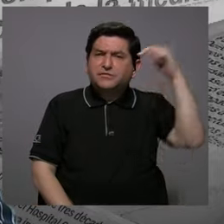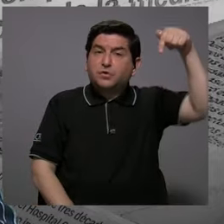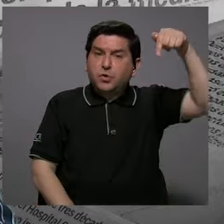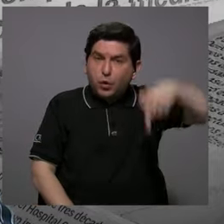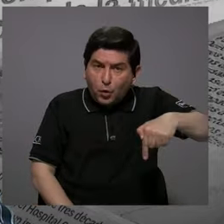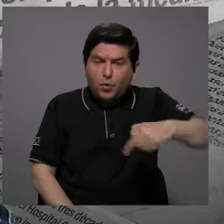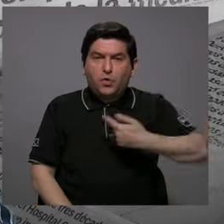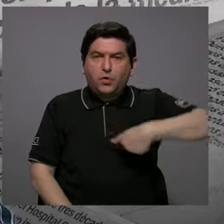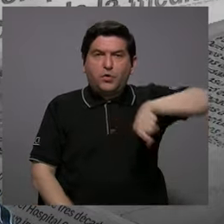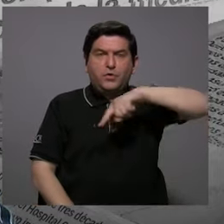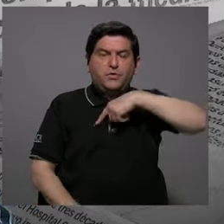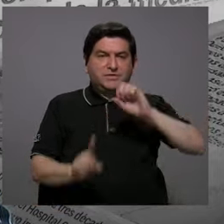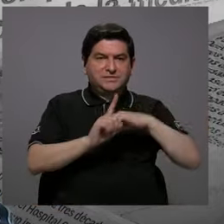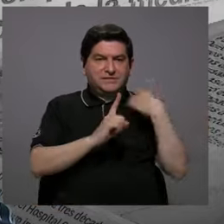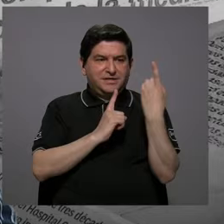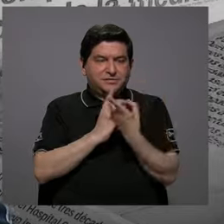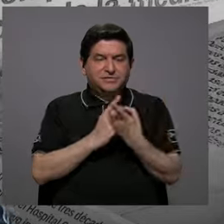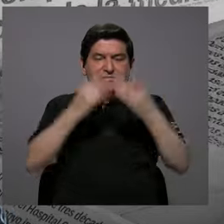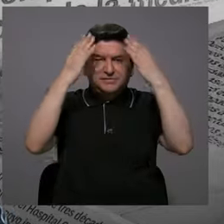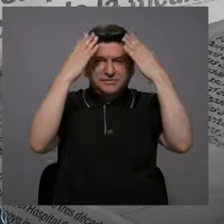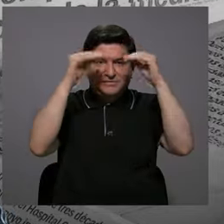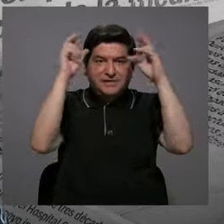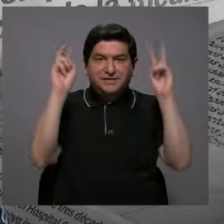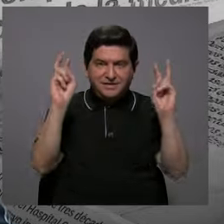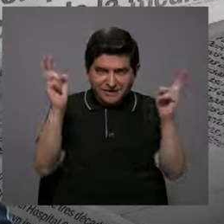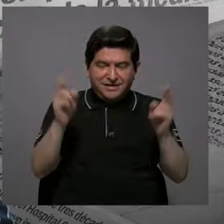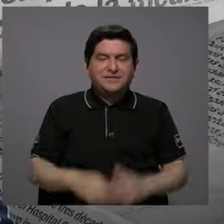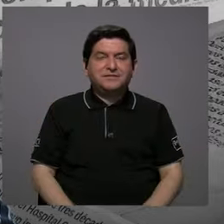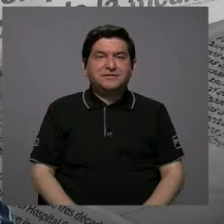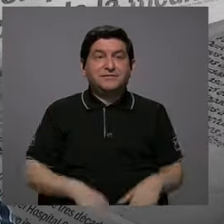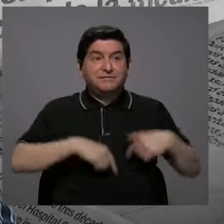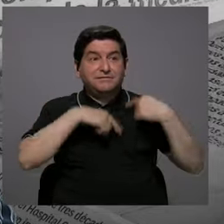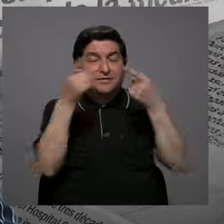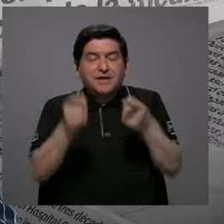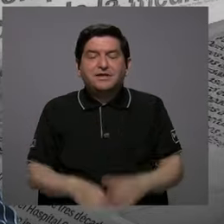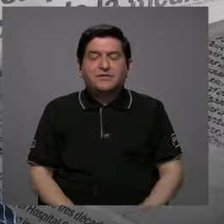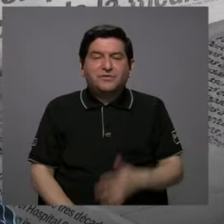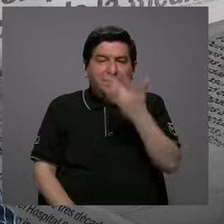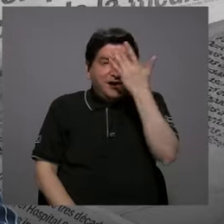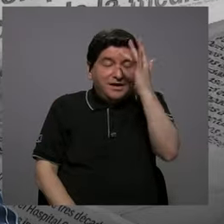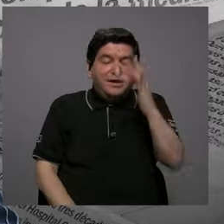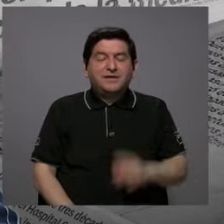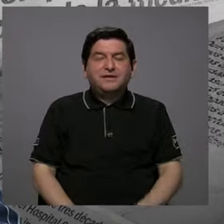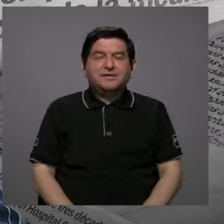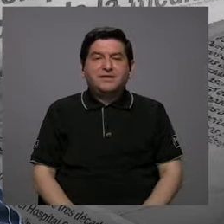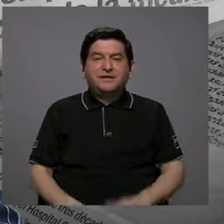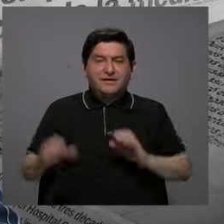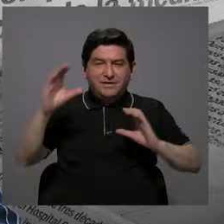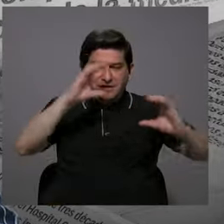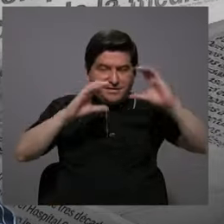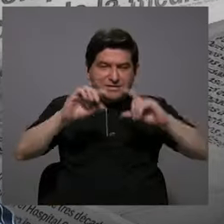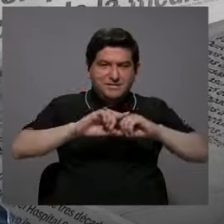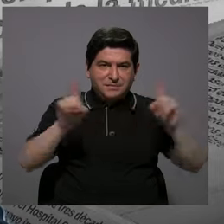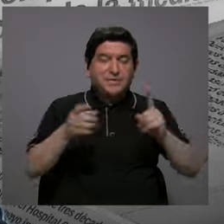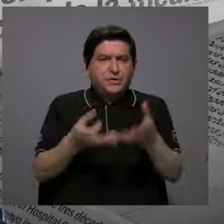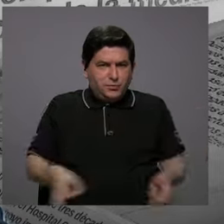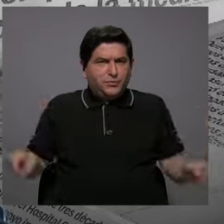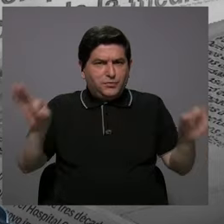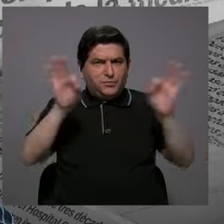día Somos la sociedad de la información Bueno vamos para la Inteligencia artificial pero Unidas de la mano van a ser